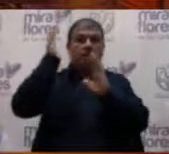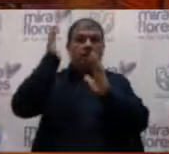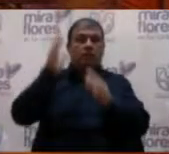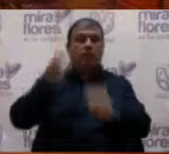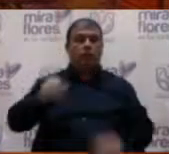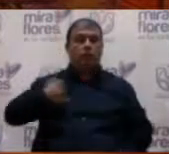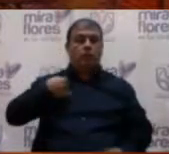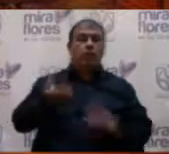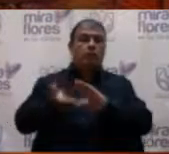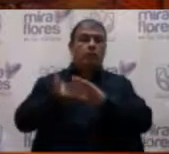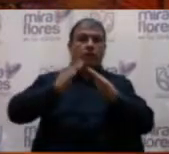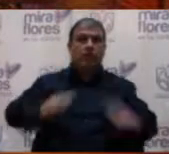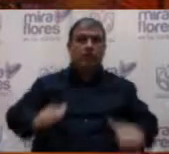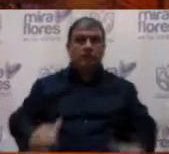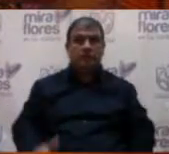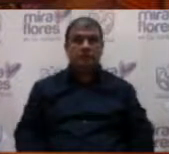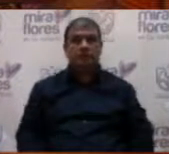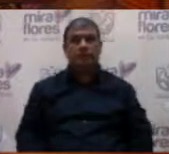por la Paz.